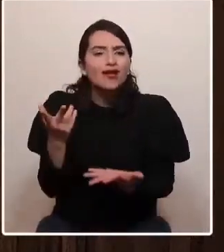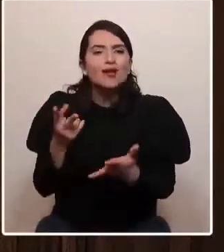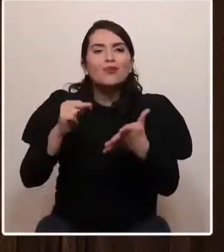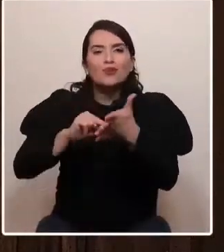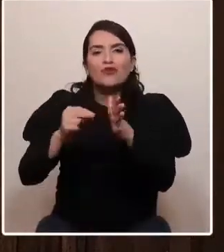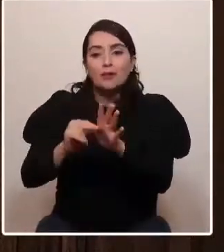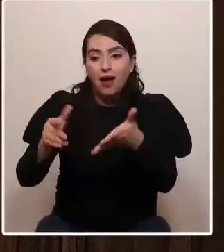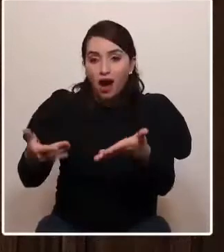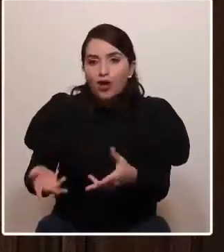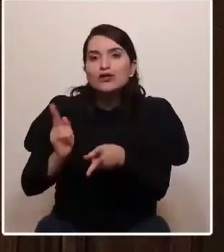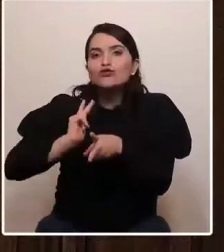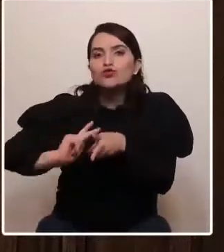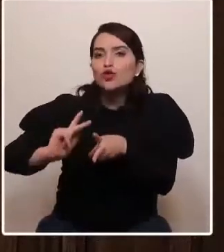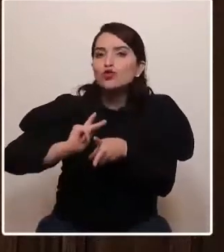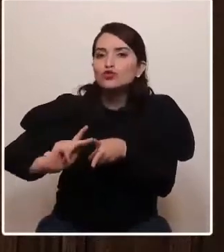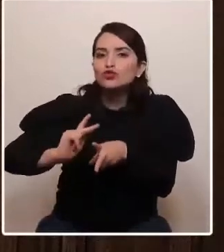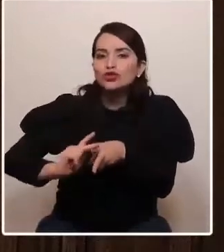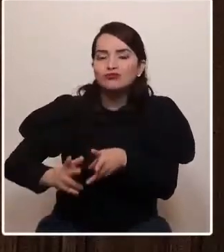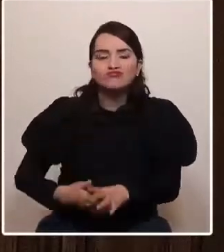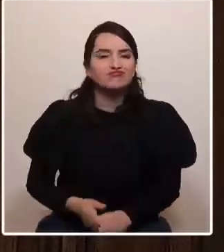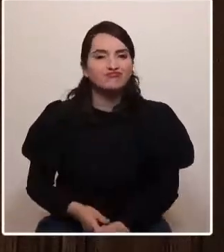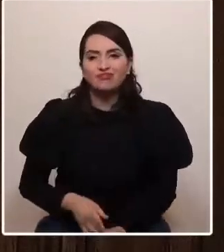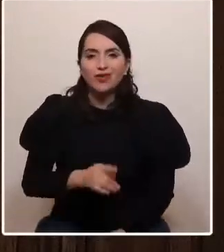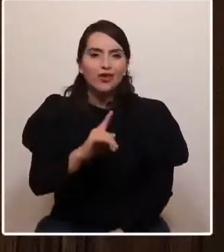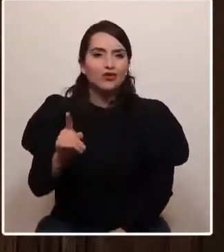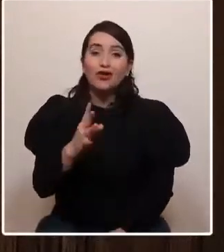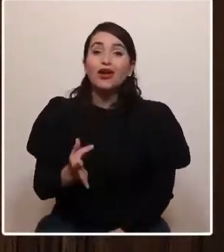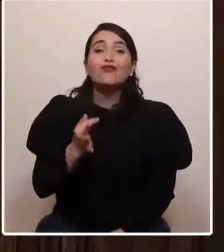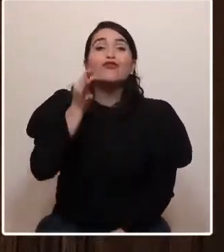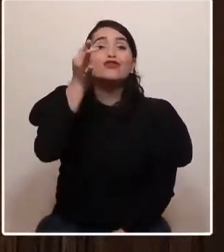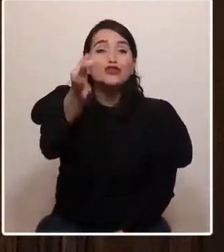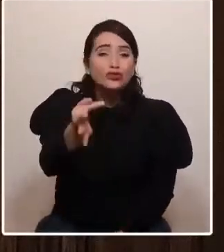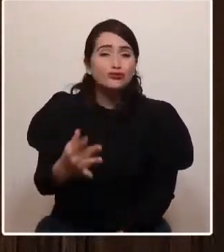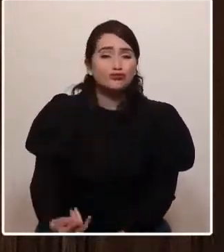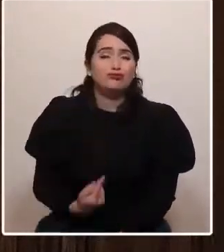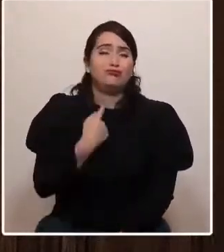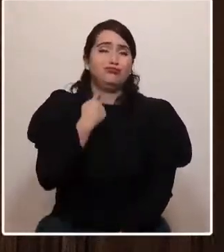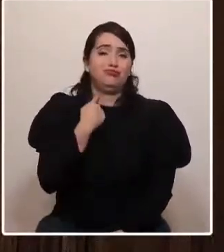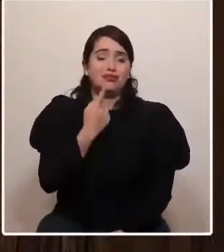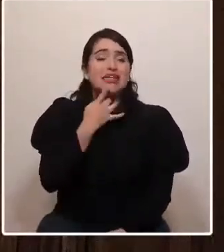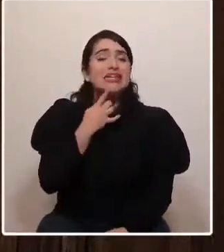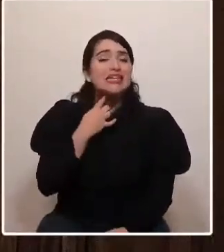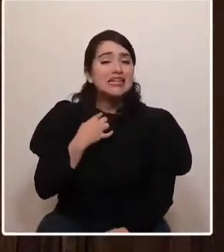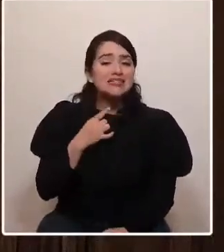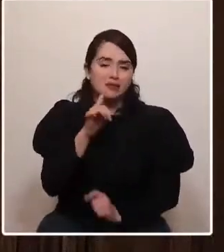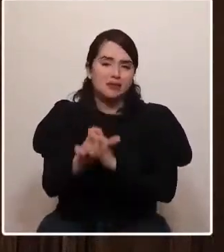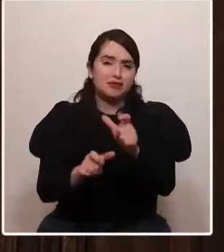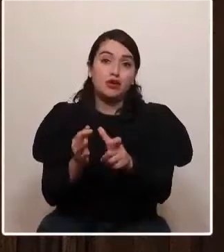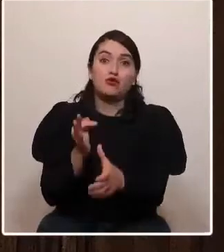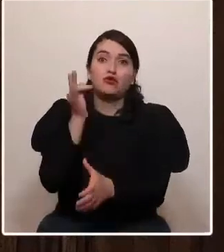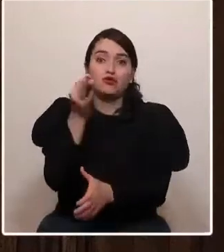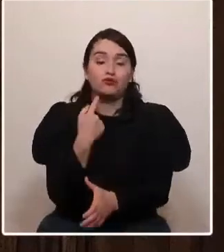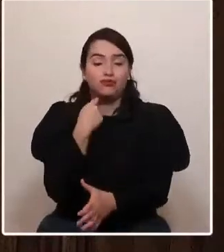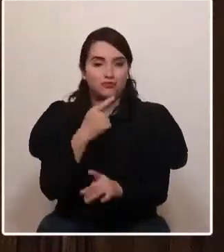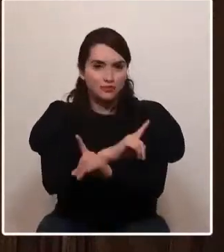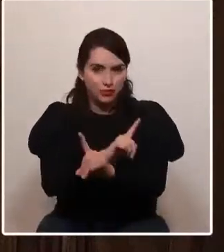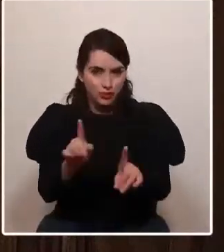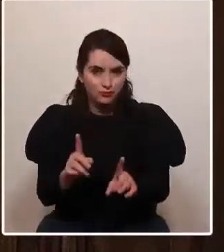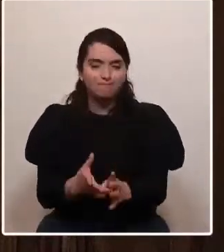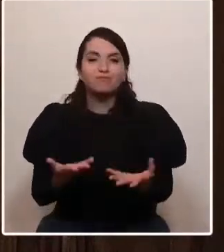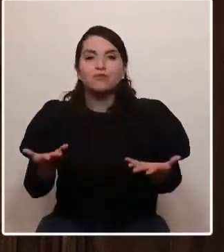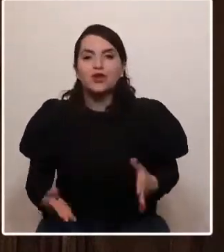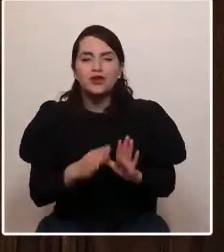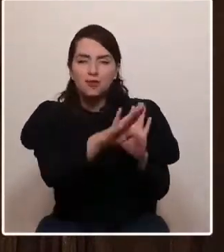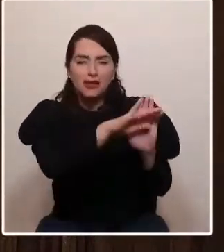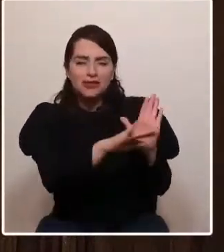hoy, para así no comprometer las generaciones e intereses de las que vienen, proponiendo establecer principios